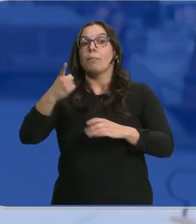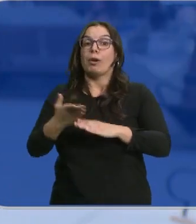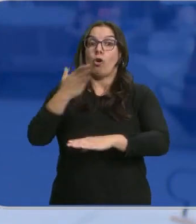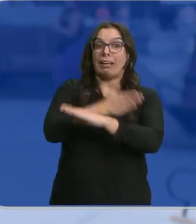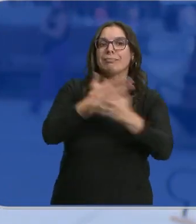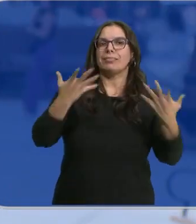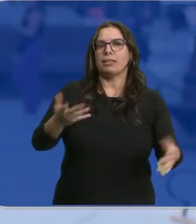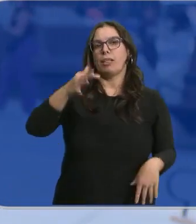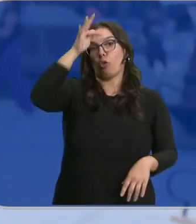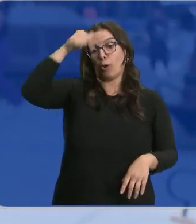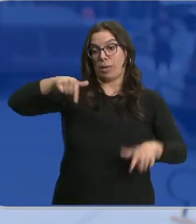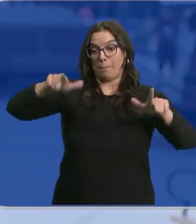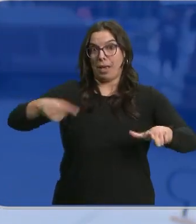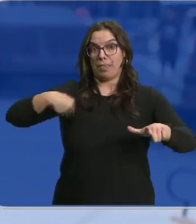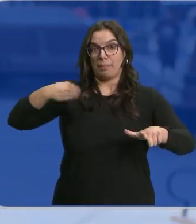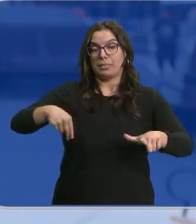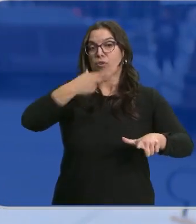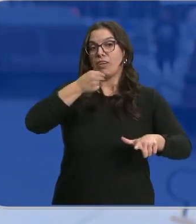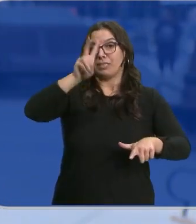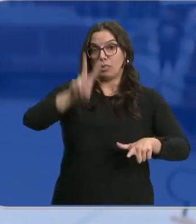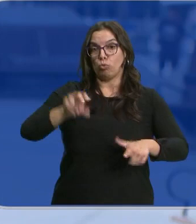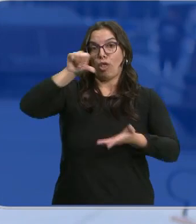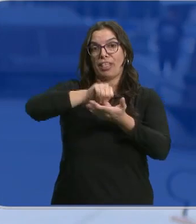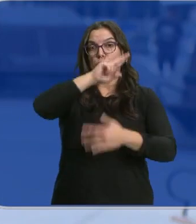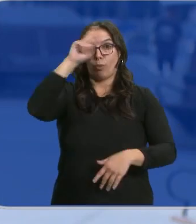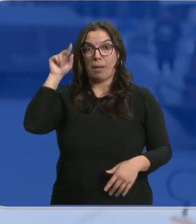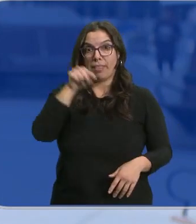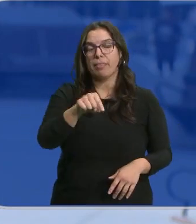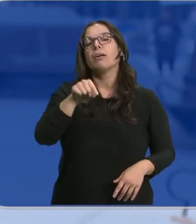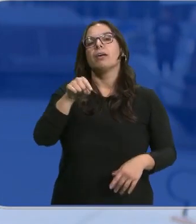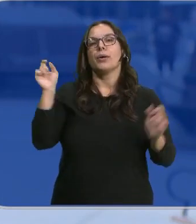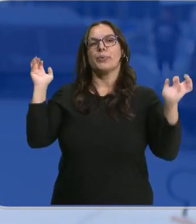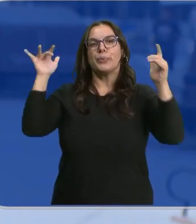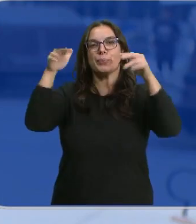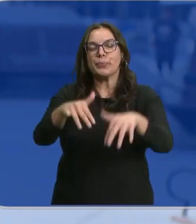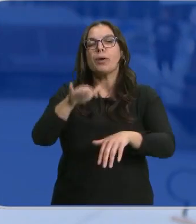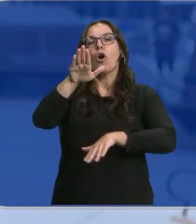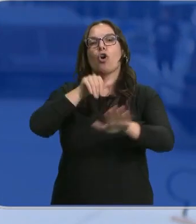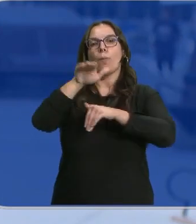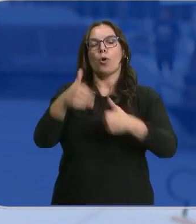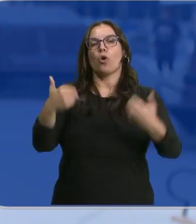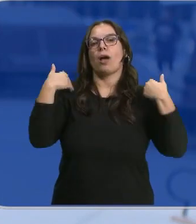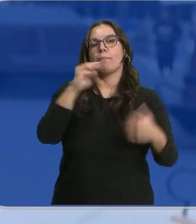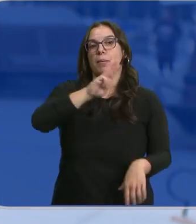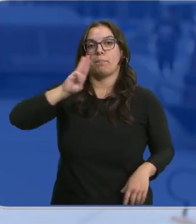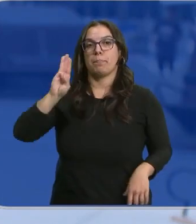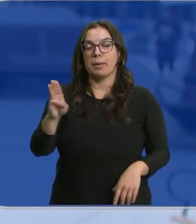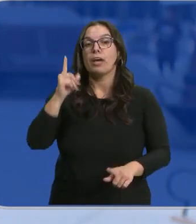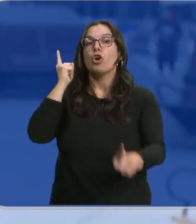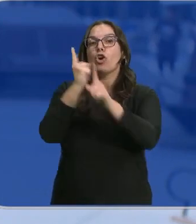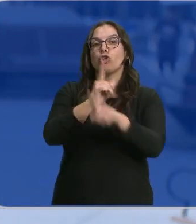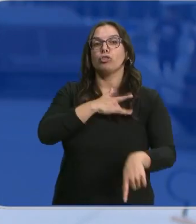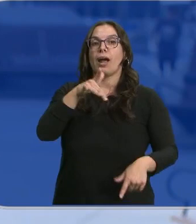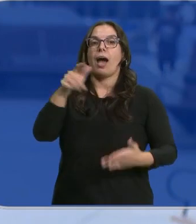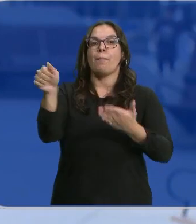antesala. Este domingo, en esta plaza en la que nos encontramos, de Felipe II, en el centro de la capital, acogerá esa concentración que ha convocado el Partido Popular en contra